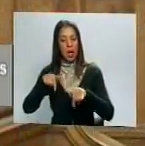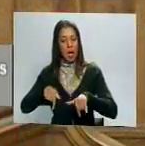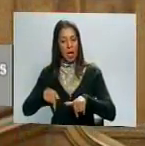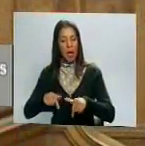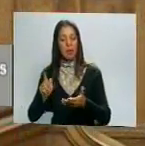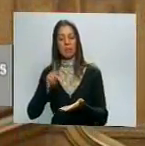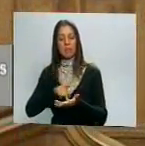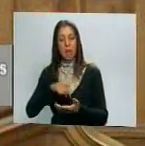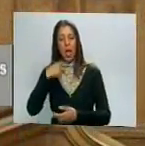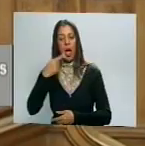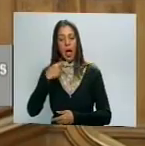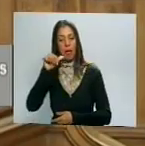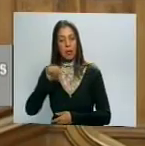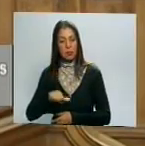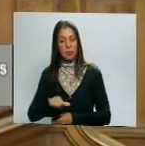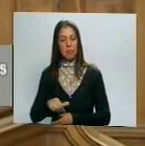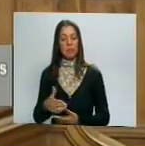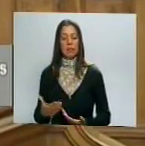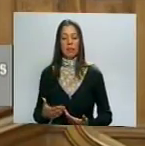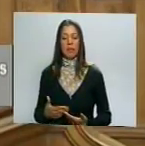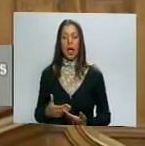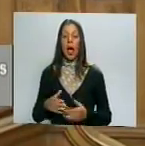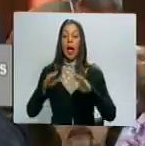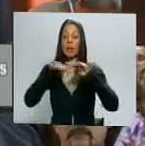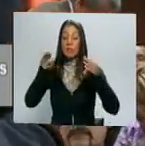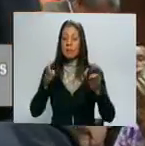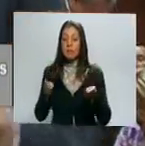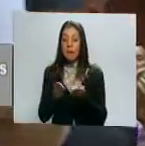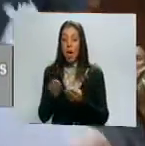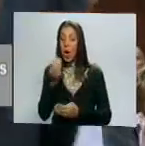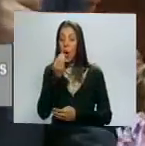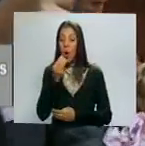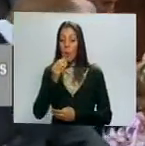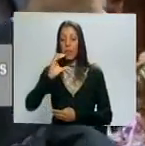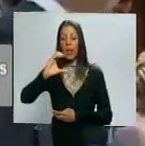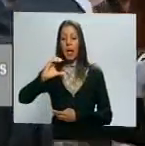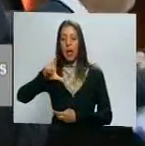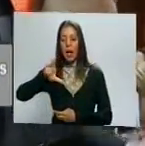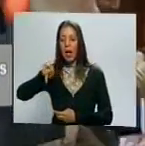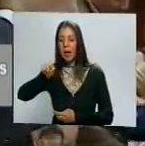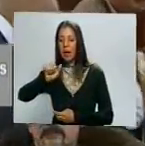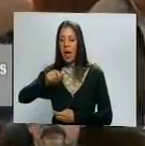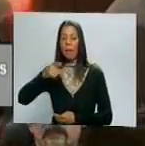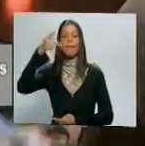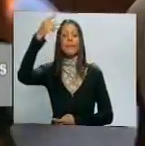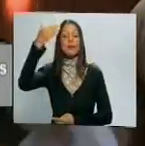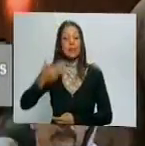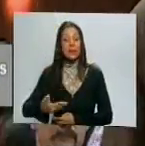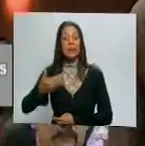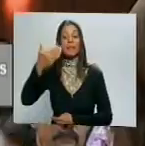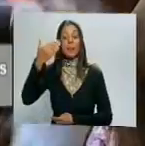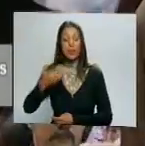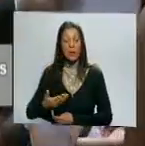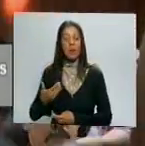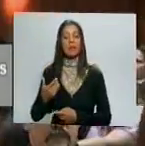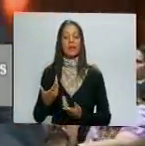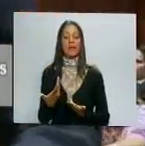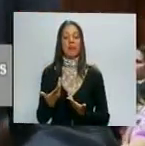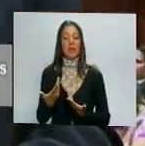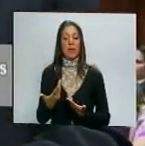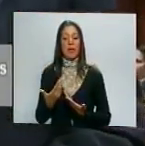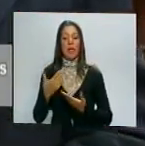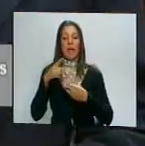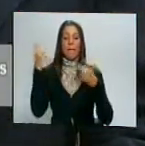discusión, en este debate, que los CLAP tienen una cuota muy importante de las